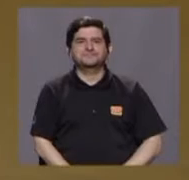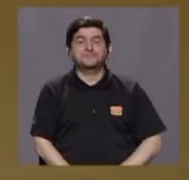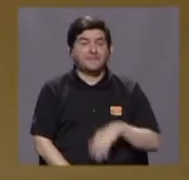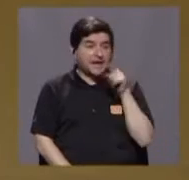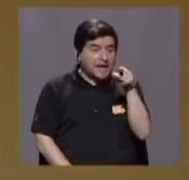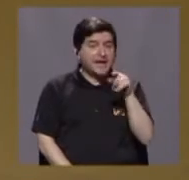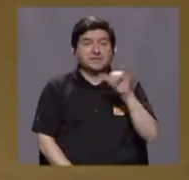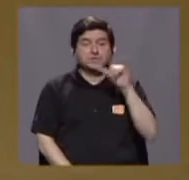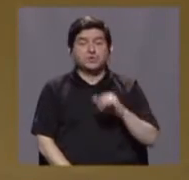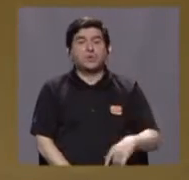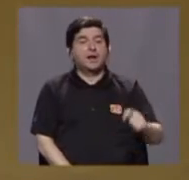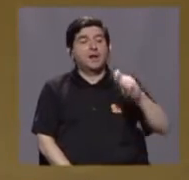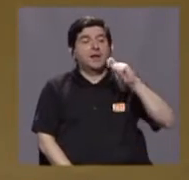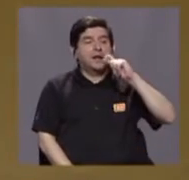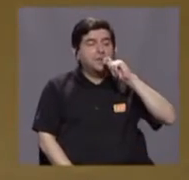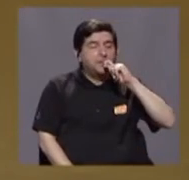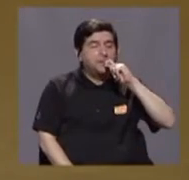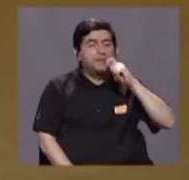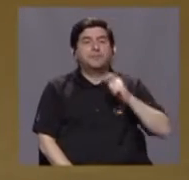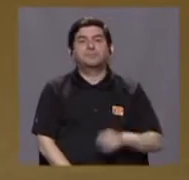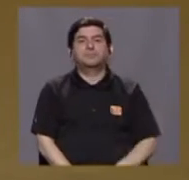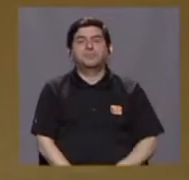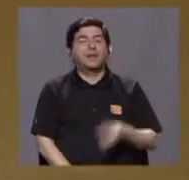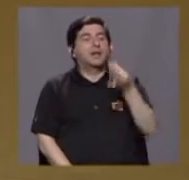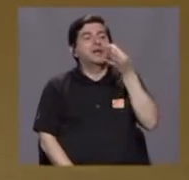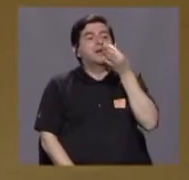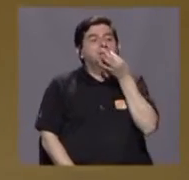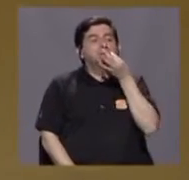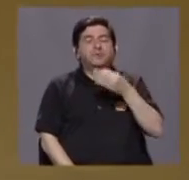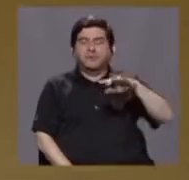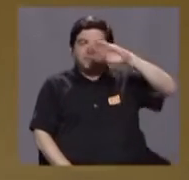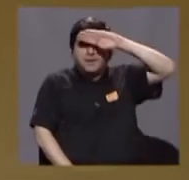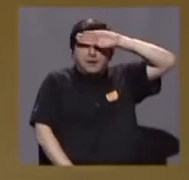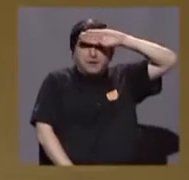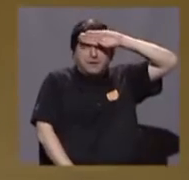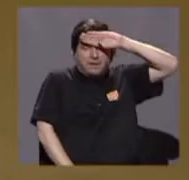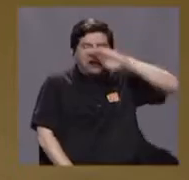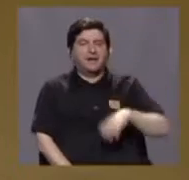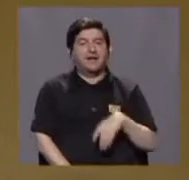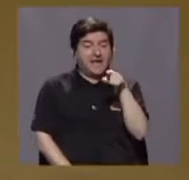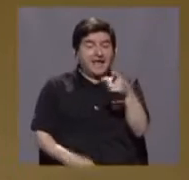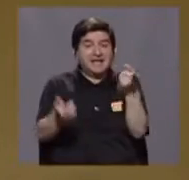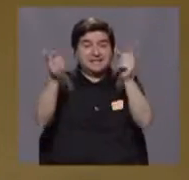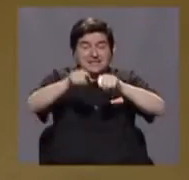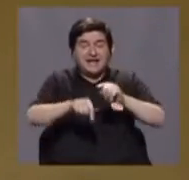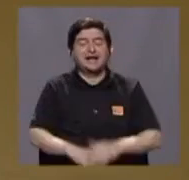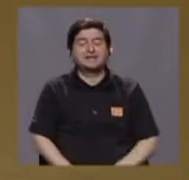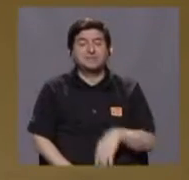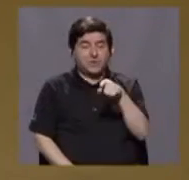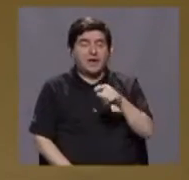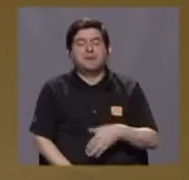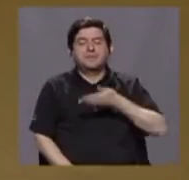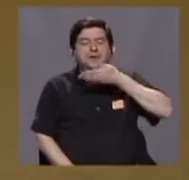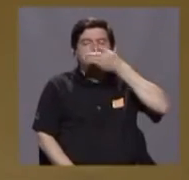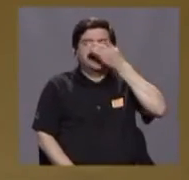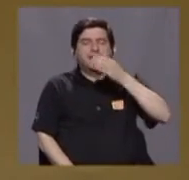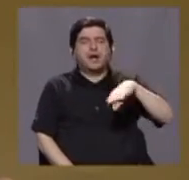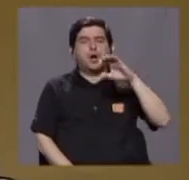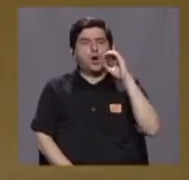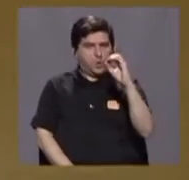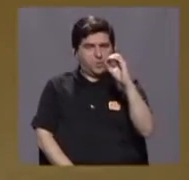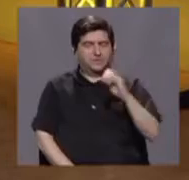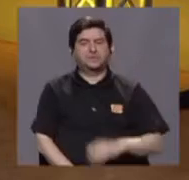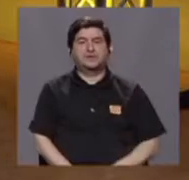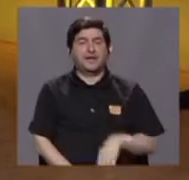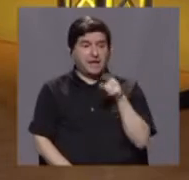Esto es como el termómetro para la fiebre. Esto es para la oxigenación, y es